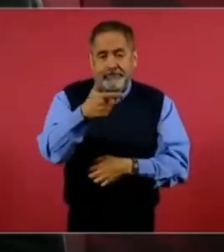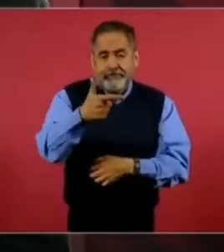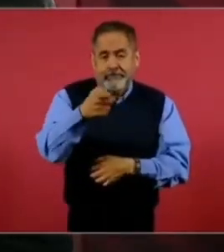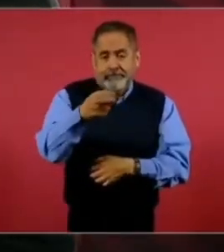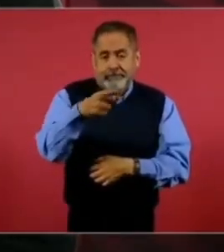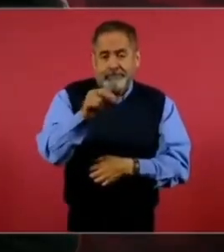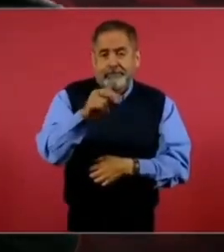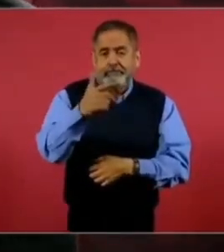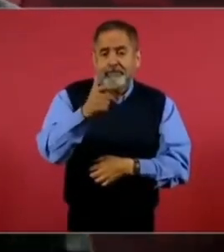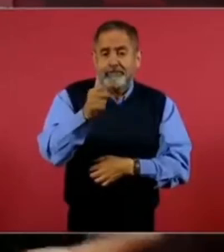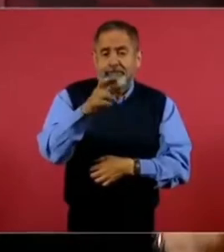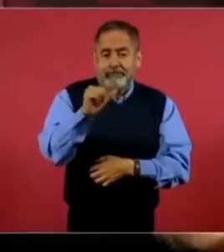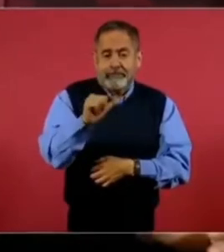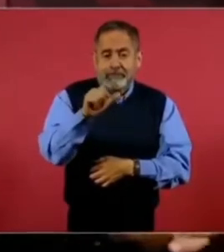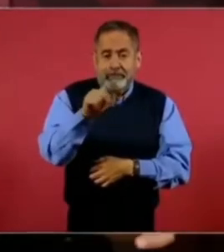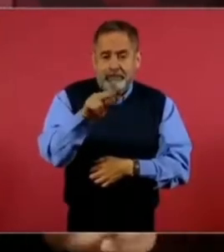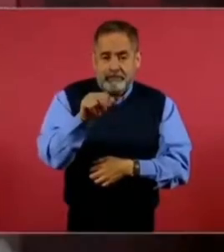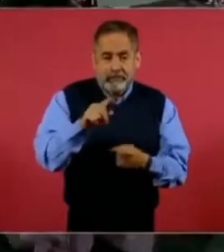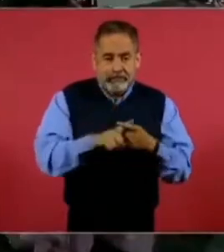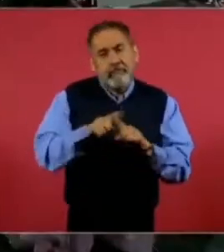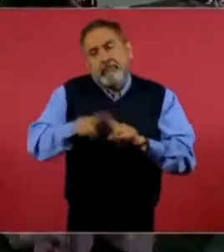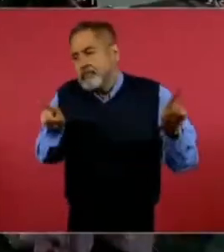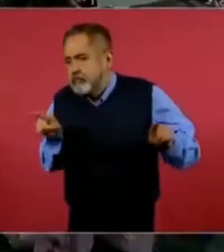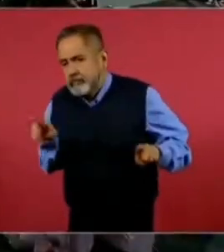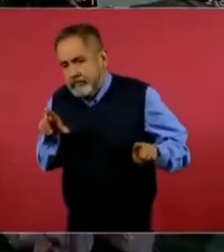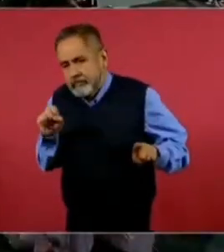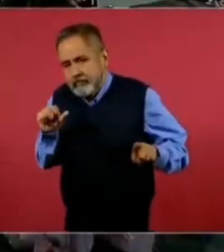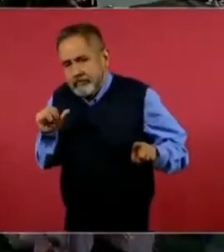García Luna, no Rosa Isela,